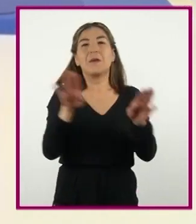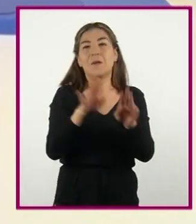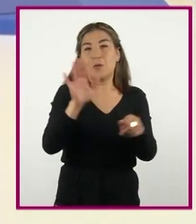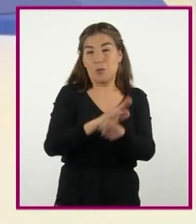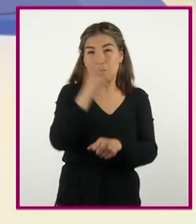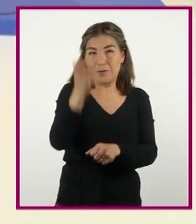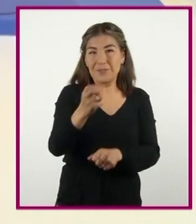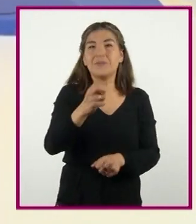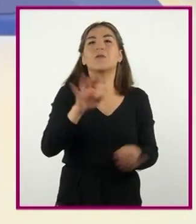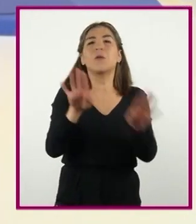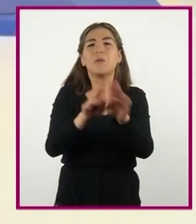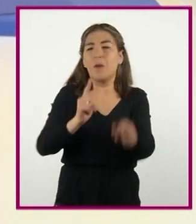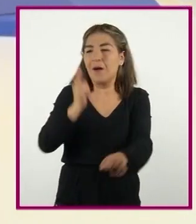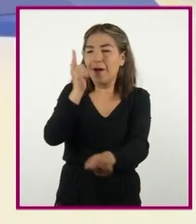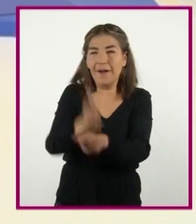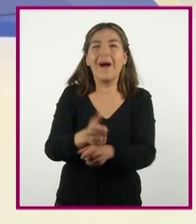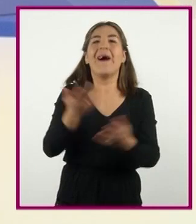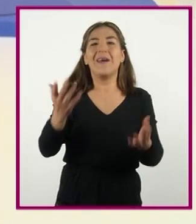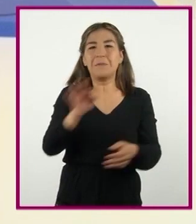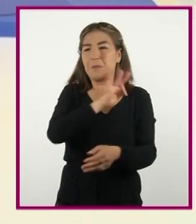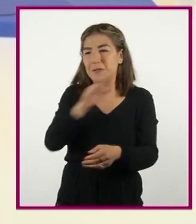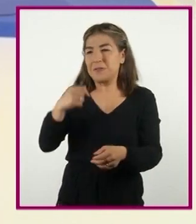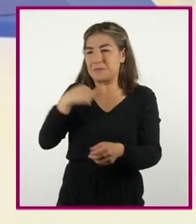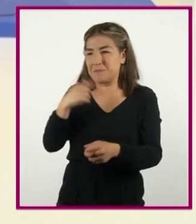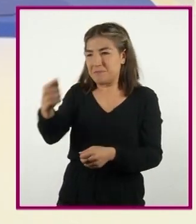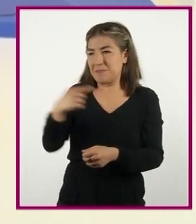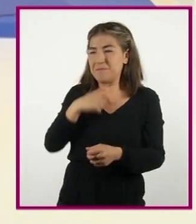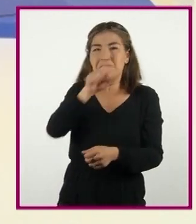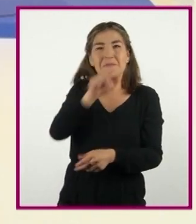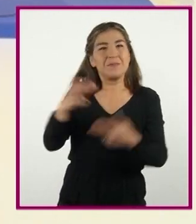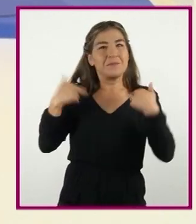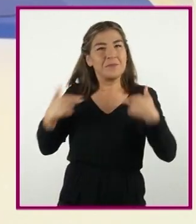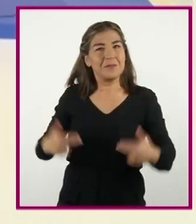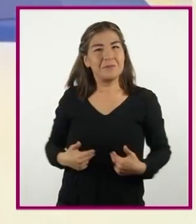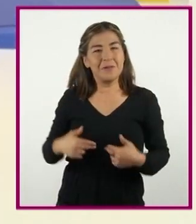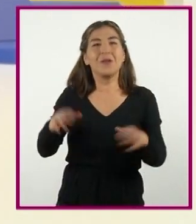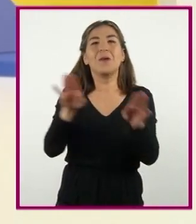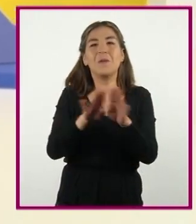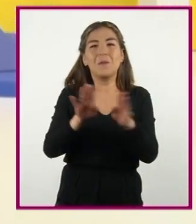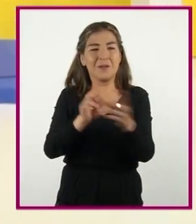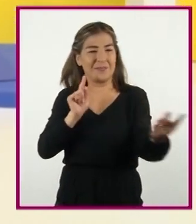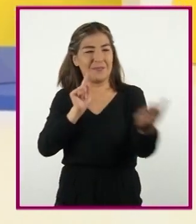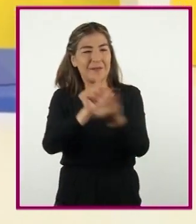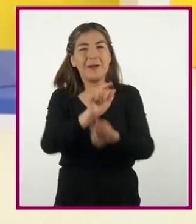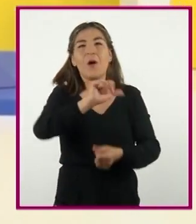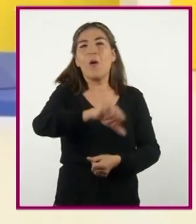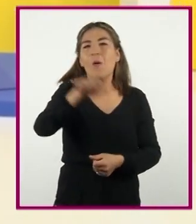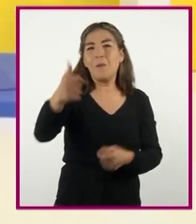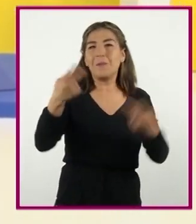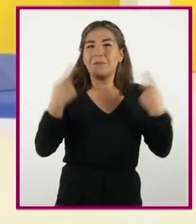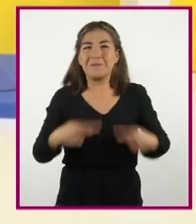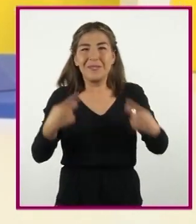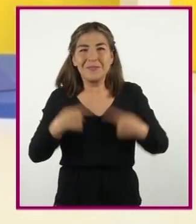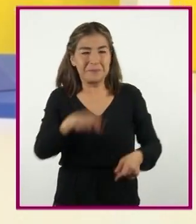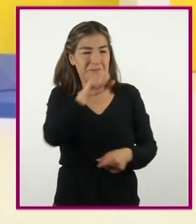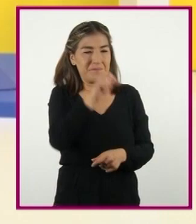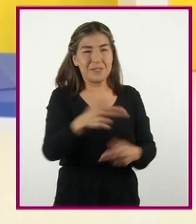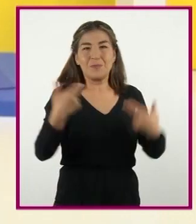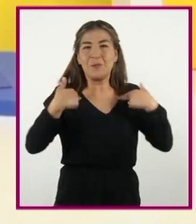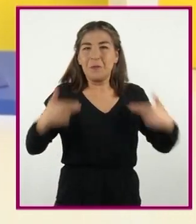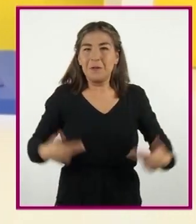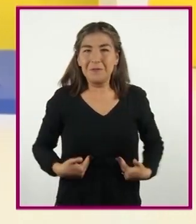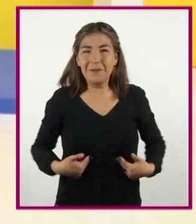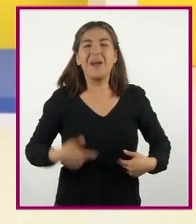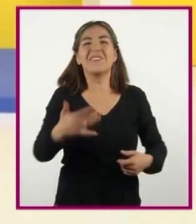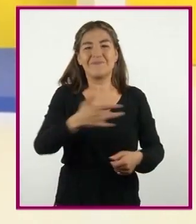ello descubrimos que pertenecemos a una misma humanidad. El encuentro con otros rostros de la misma humanidad